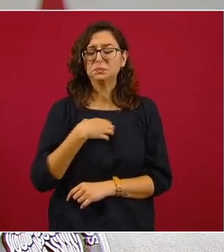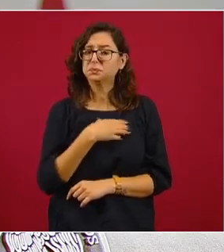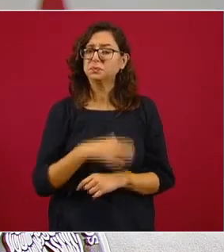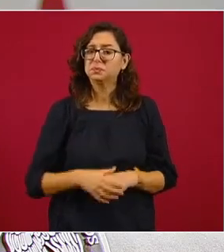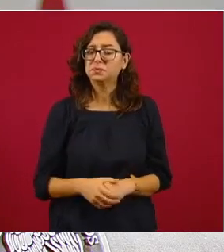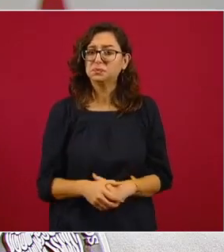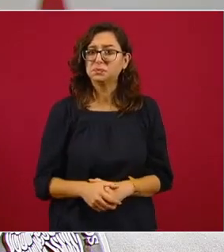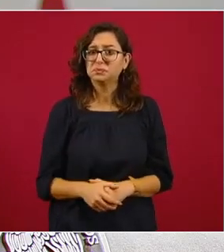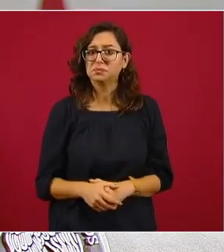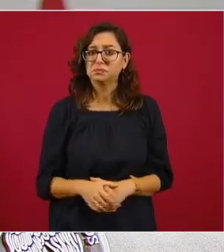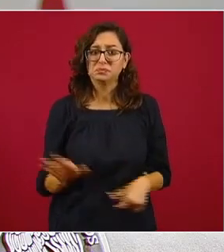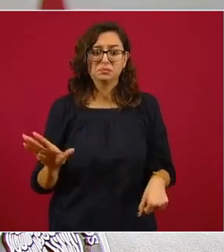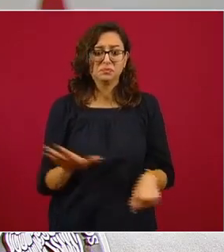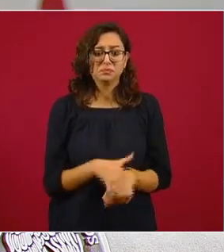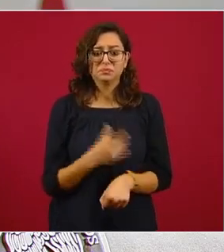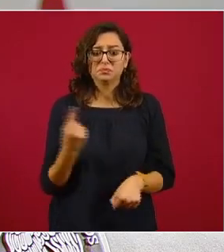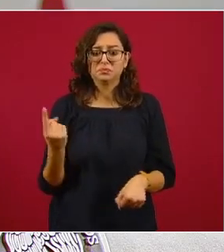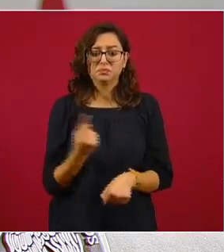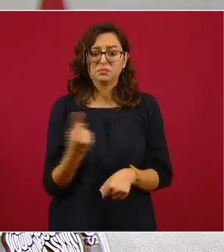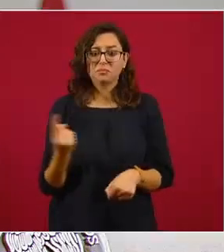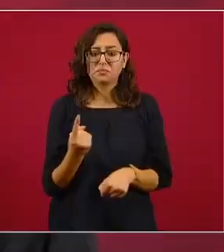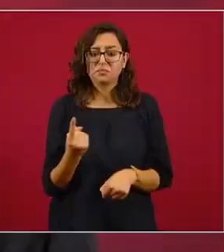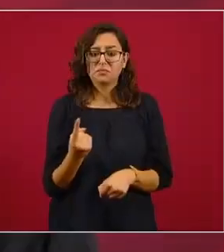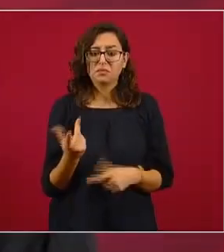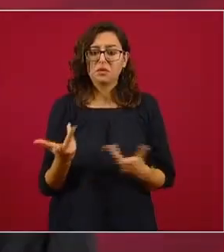porque no hay inmovilismo,